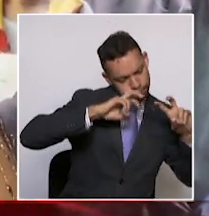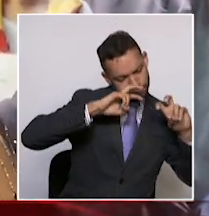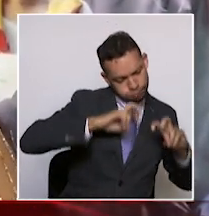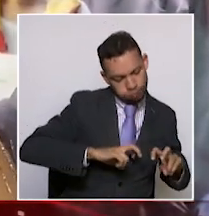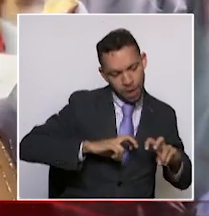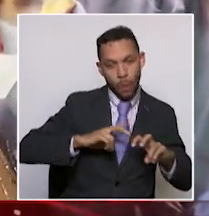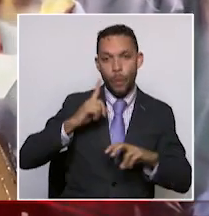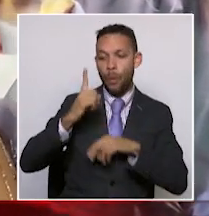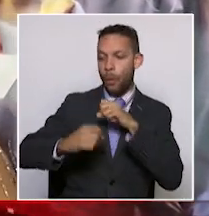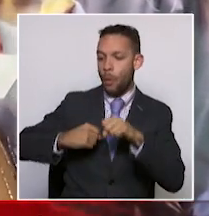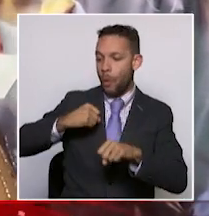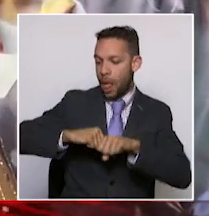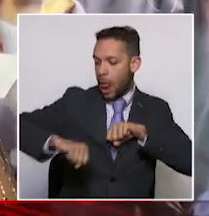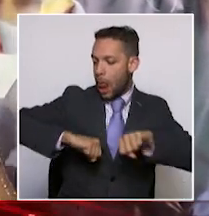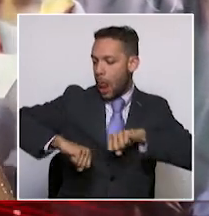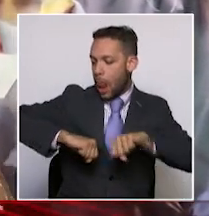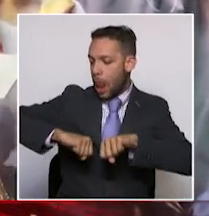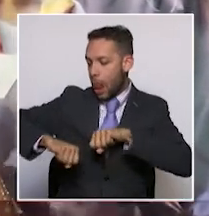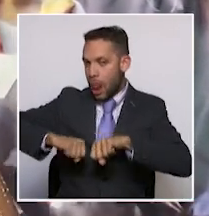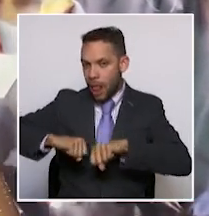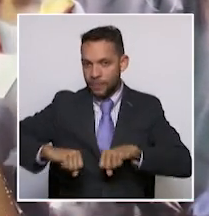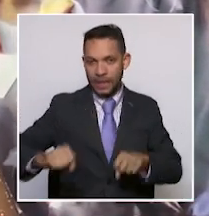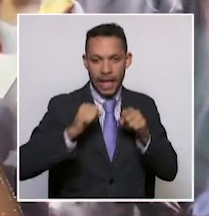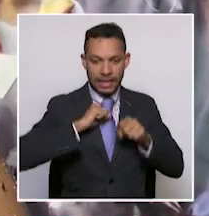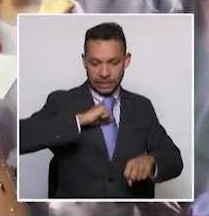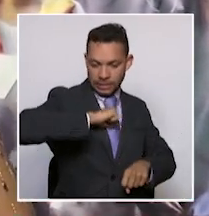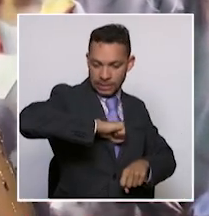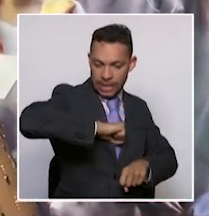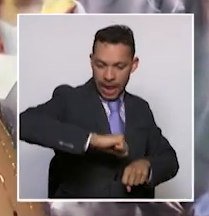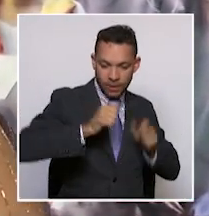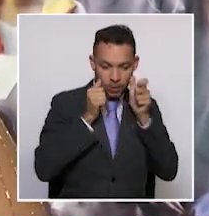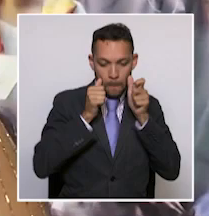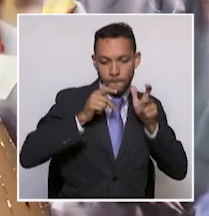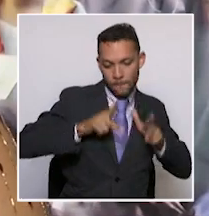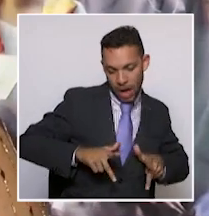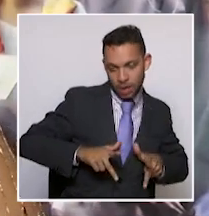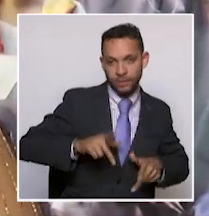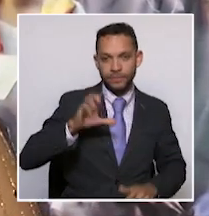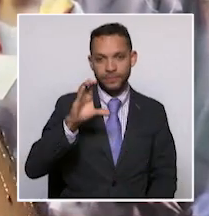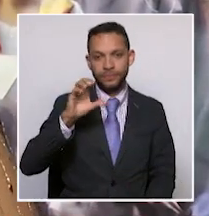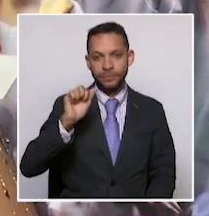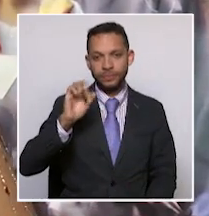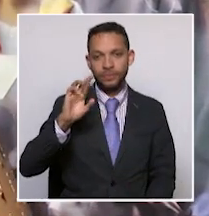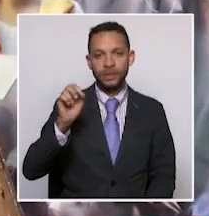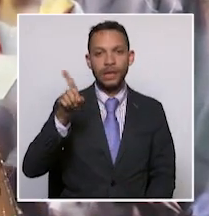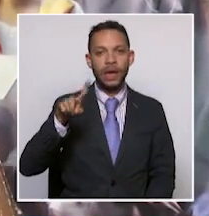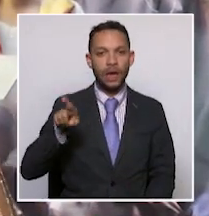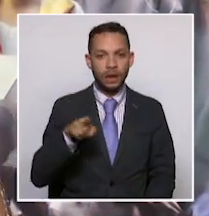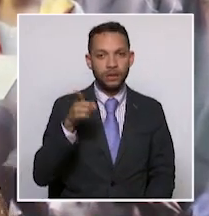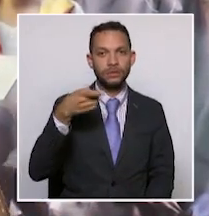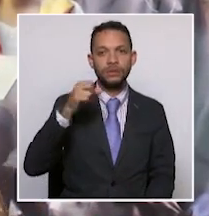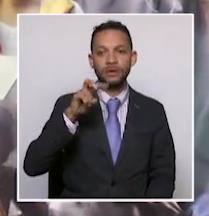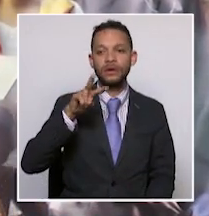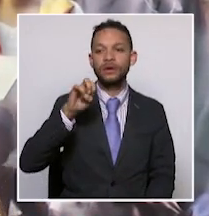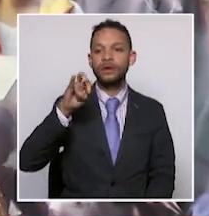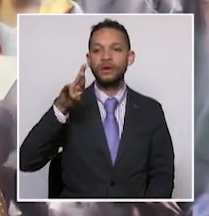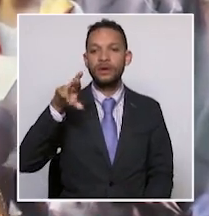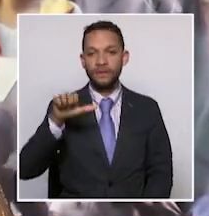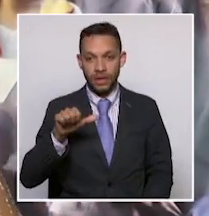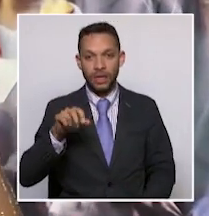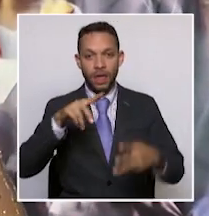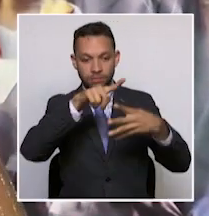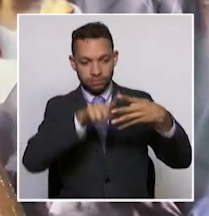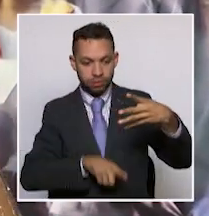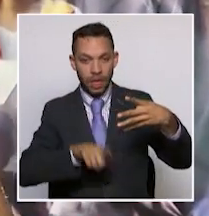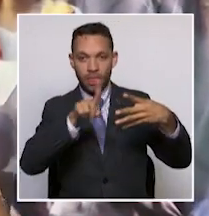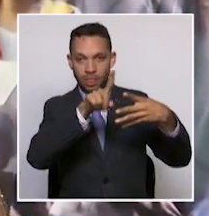de operaciones del Observatorio en Derechos Humanos denominado Carlos Gaviria Díaz, que vamos a socializar básicamente cuatro temas importantes de